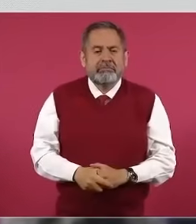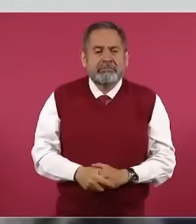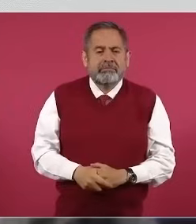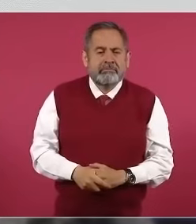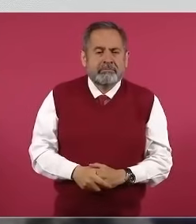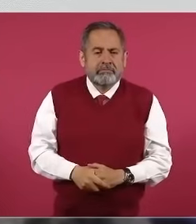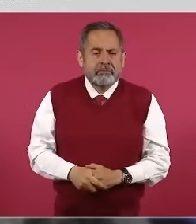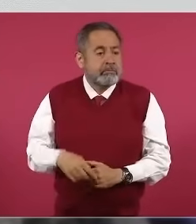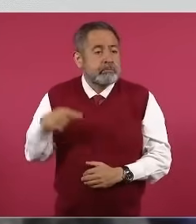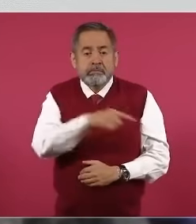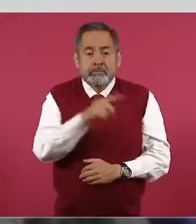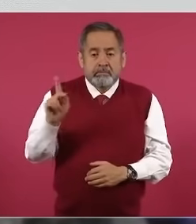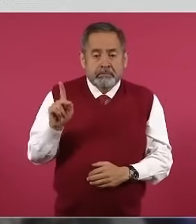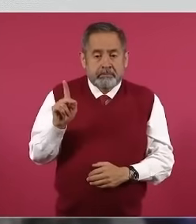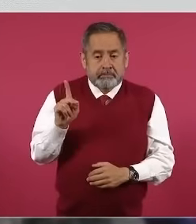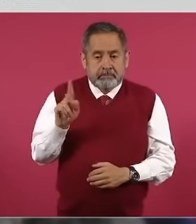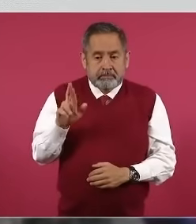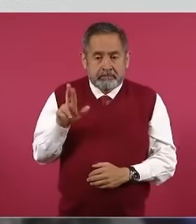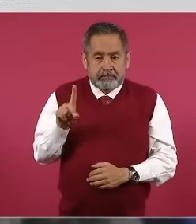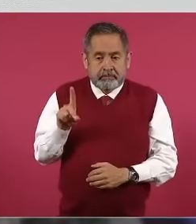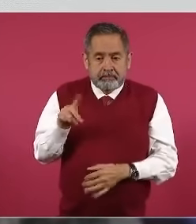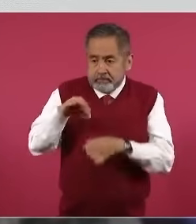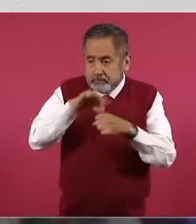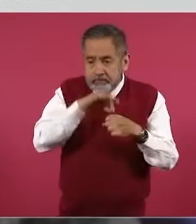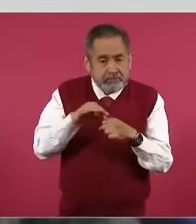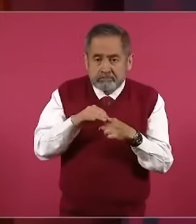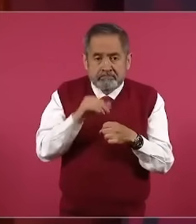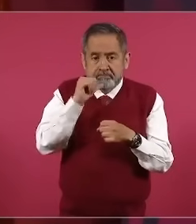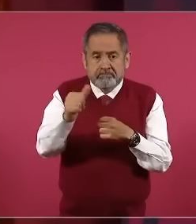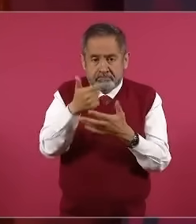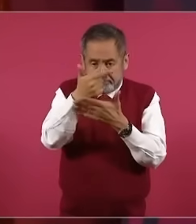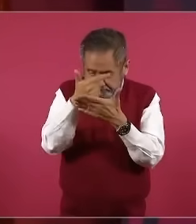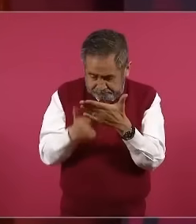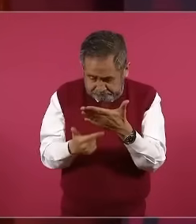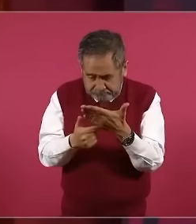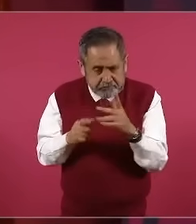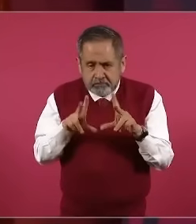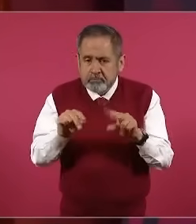No alcanzó el registro, pero sí va a tener